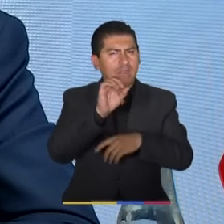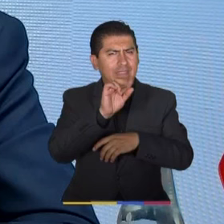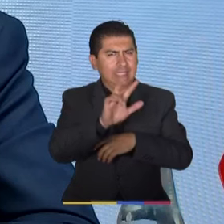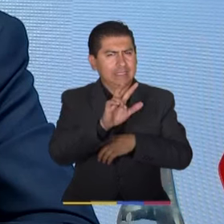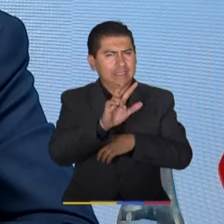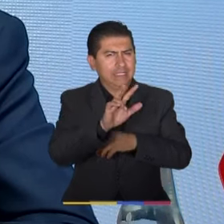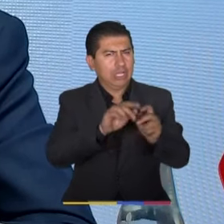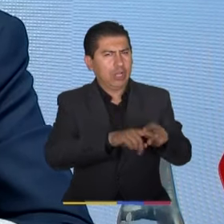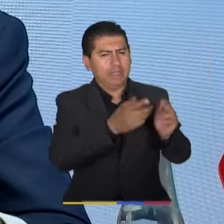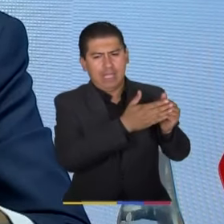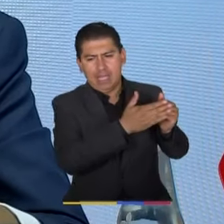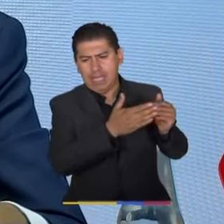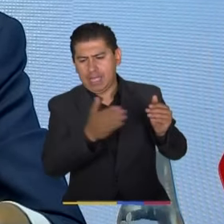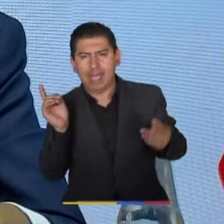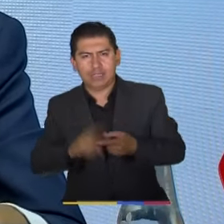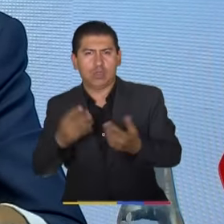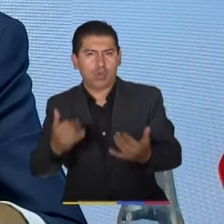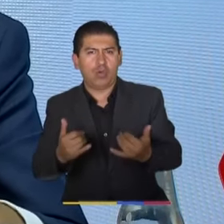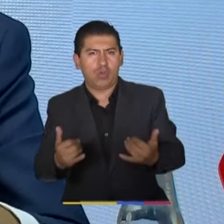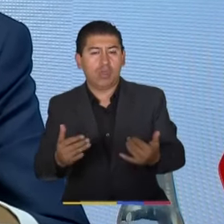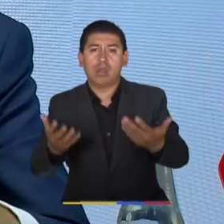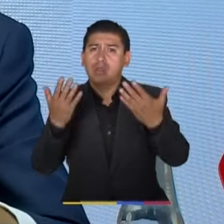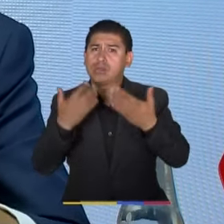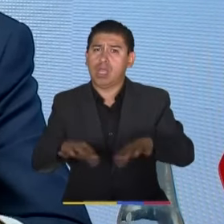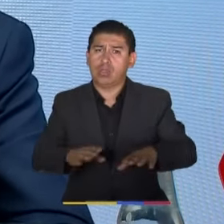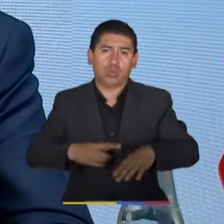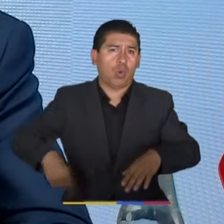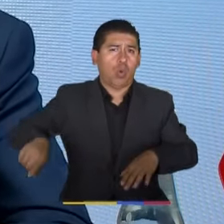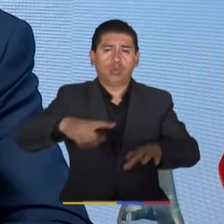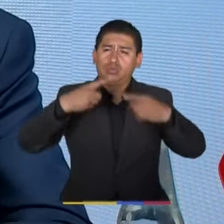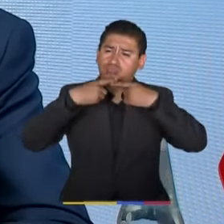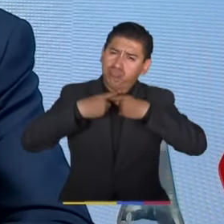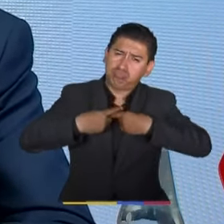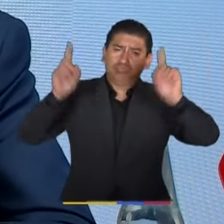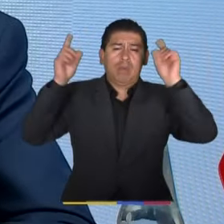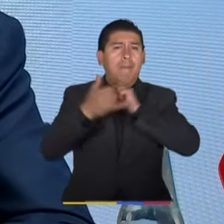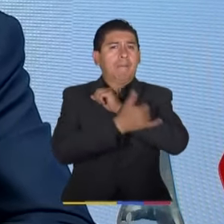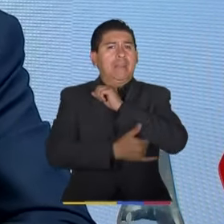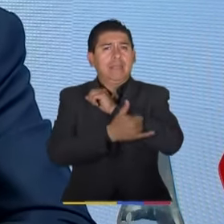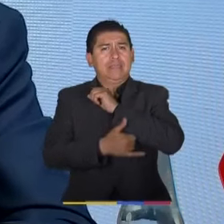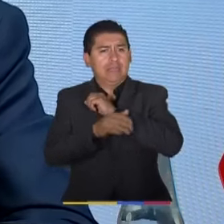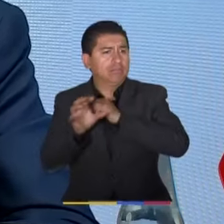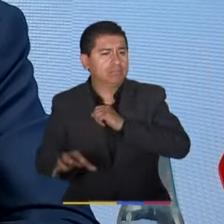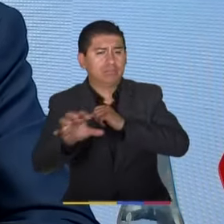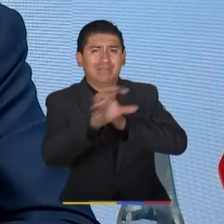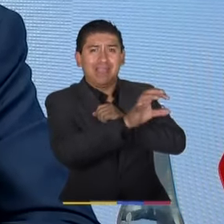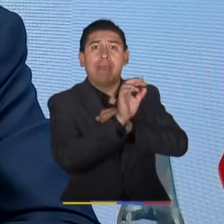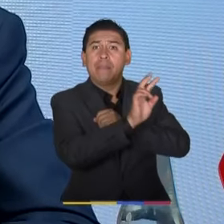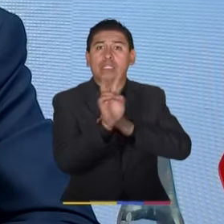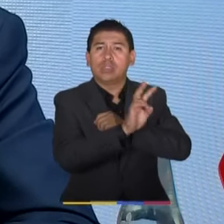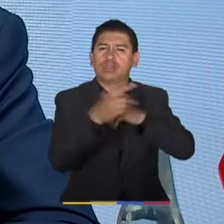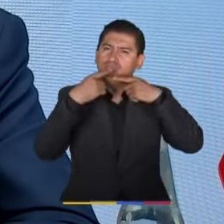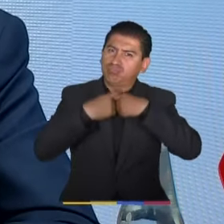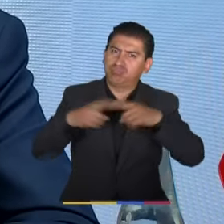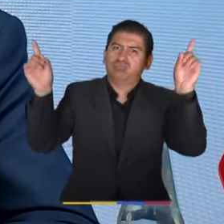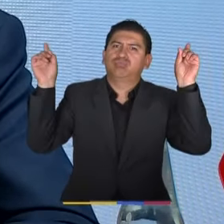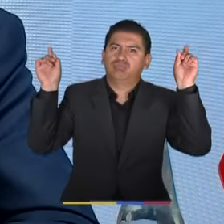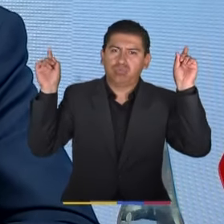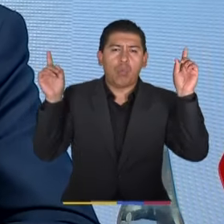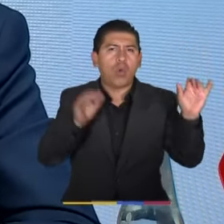culmina con la adopción de una declaración en el marco de la cumbre y de numerosas declaraciones